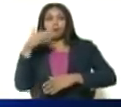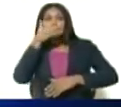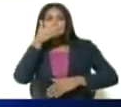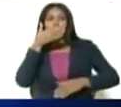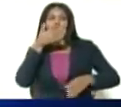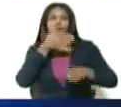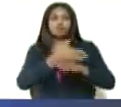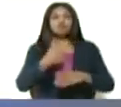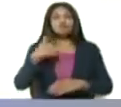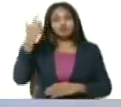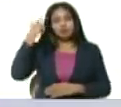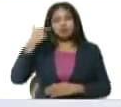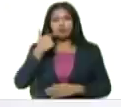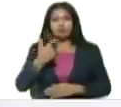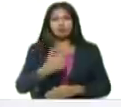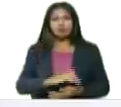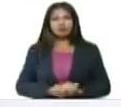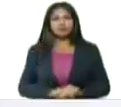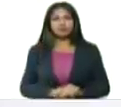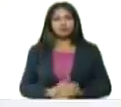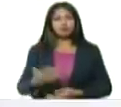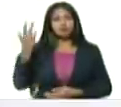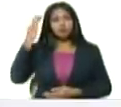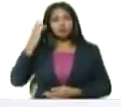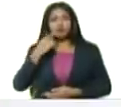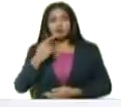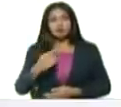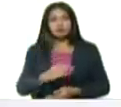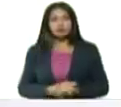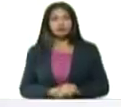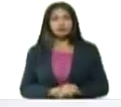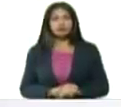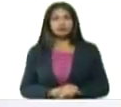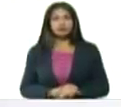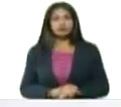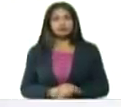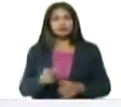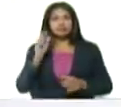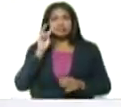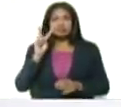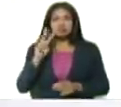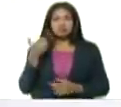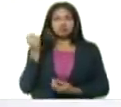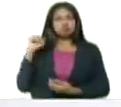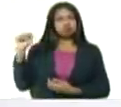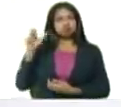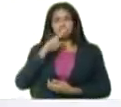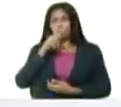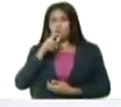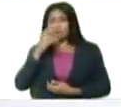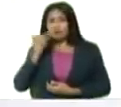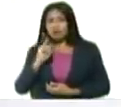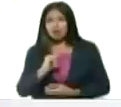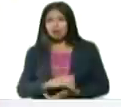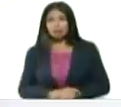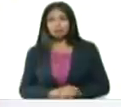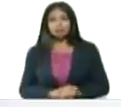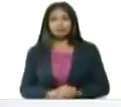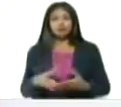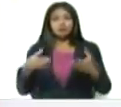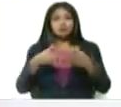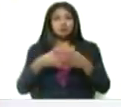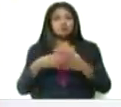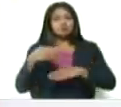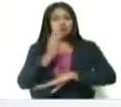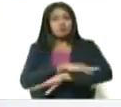Sé lo que digo, sé lo que digo. Sigue habiendo una gran mezquindad y un pequeño grupo que actúa